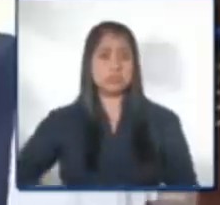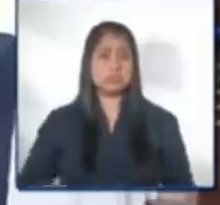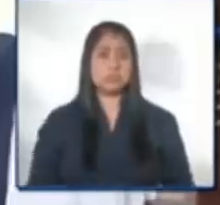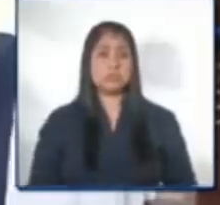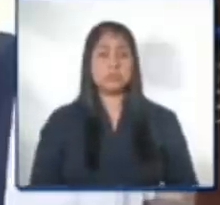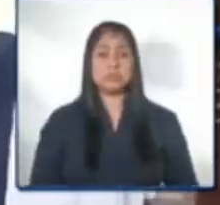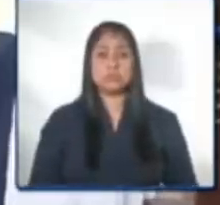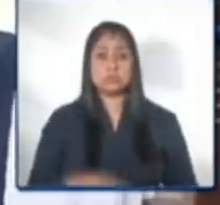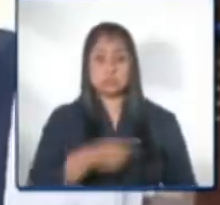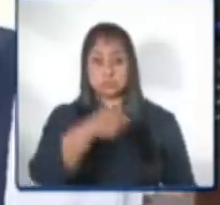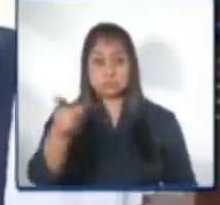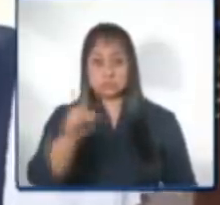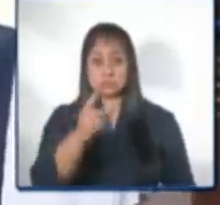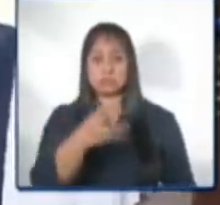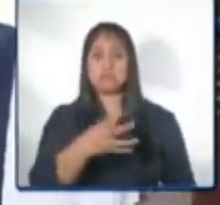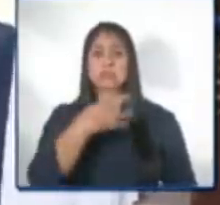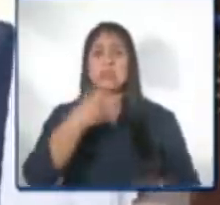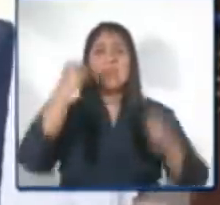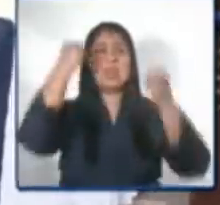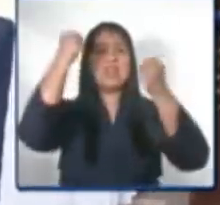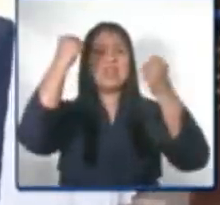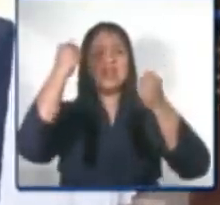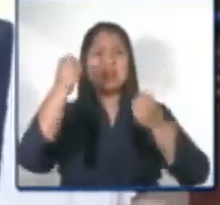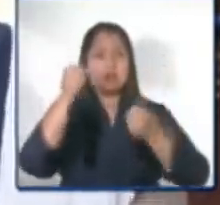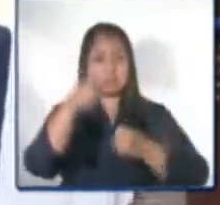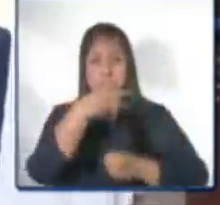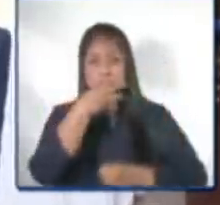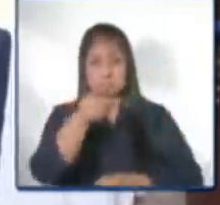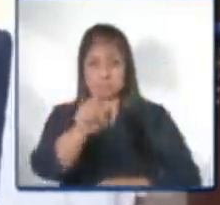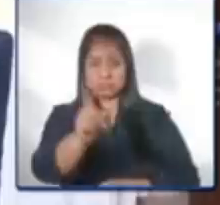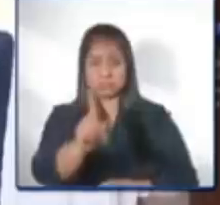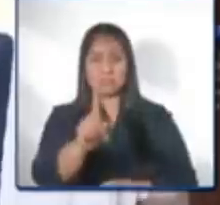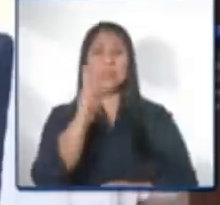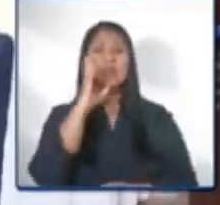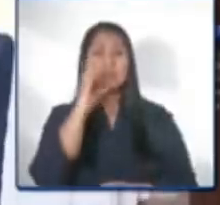No se vayan a enojar cuando manifestamos. Porque hay todavía